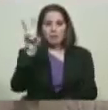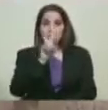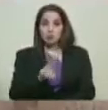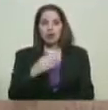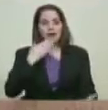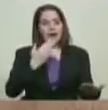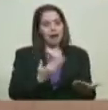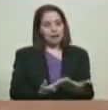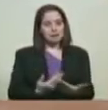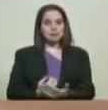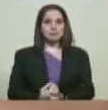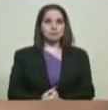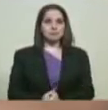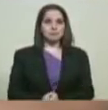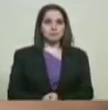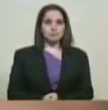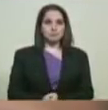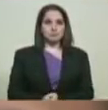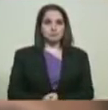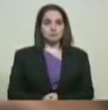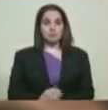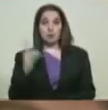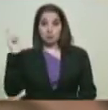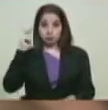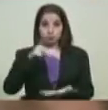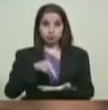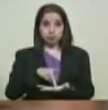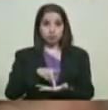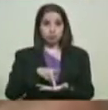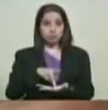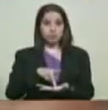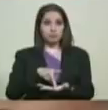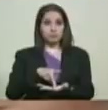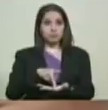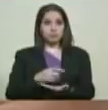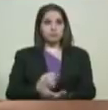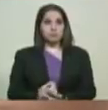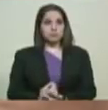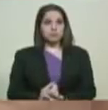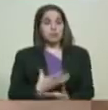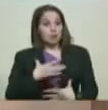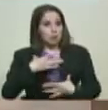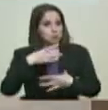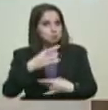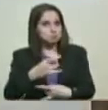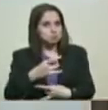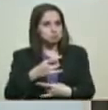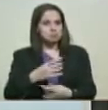Gracias por su presencia, por su interés.